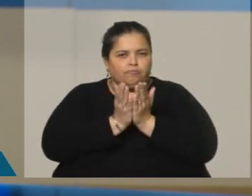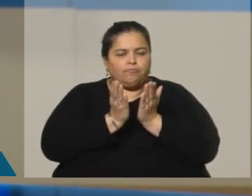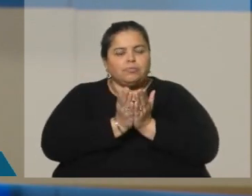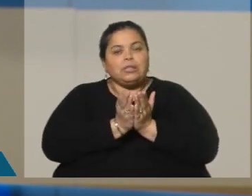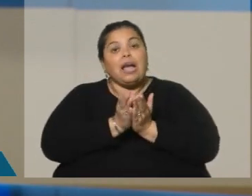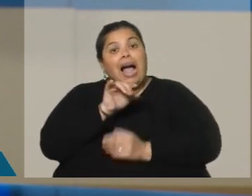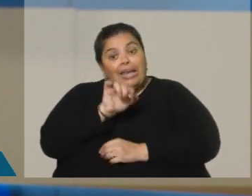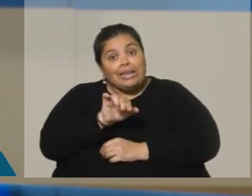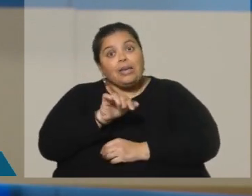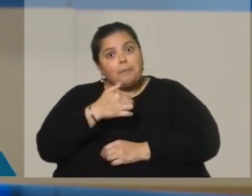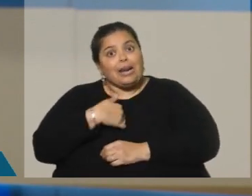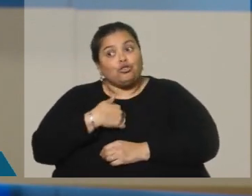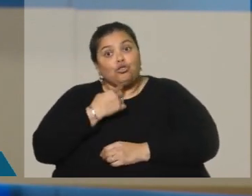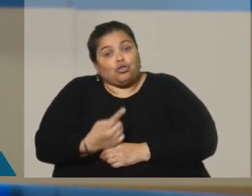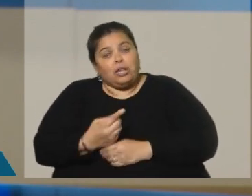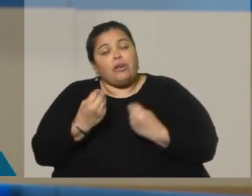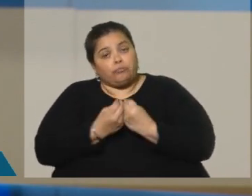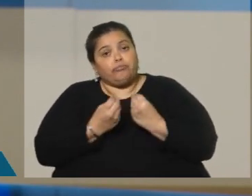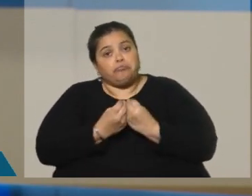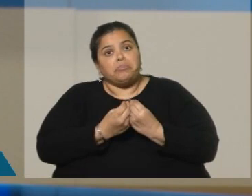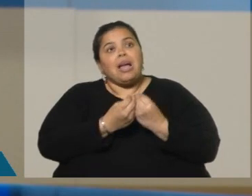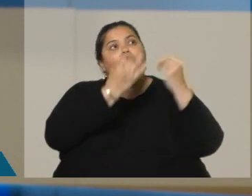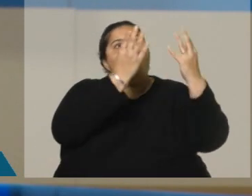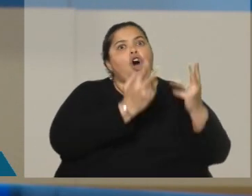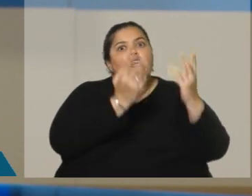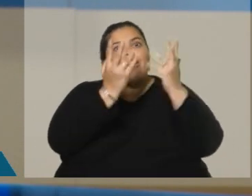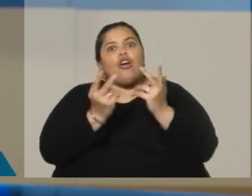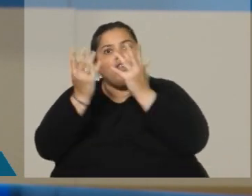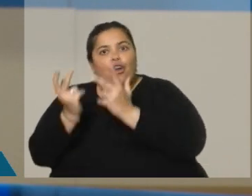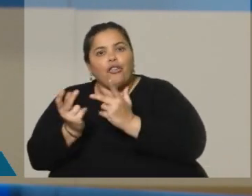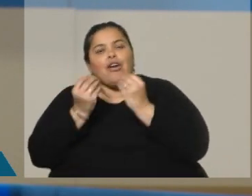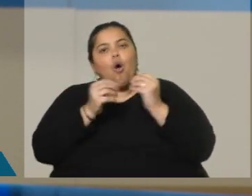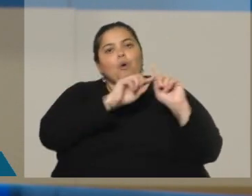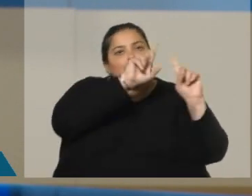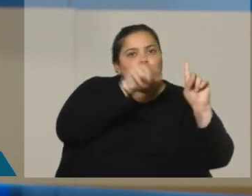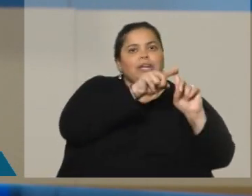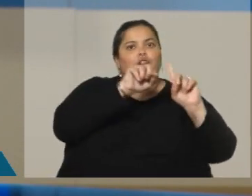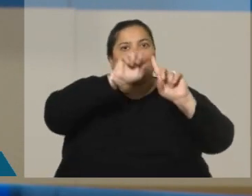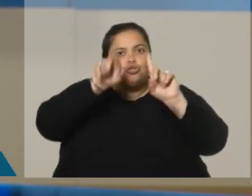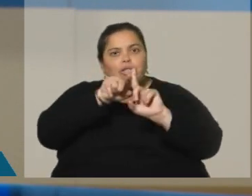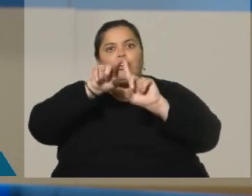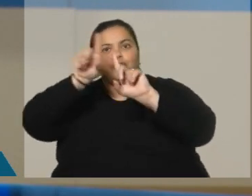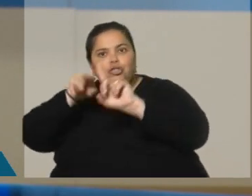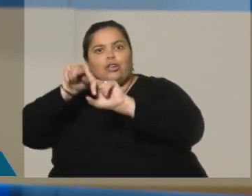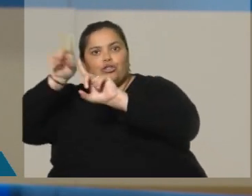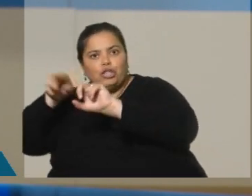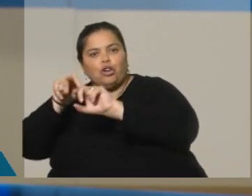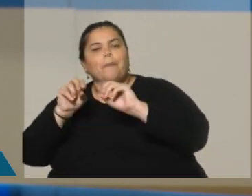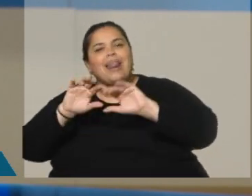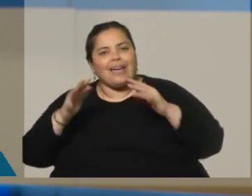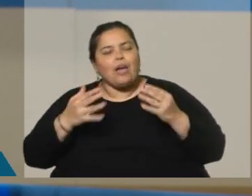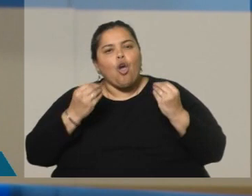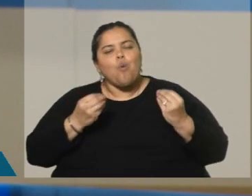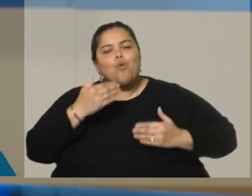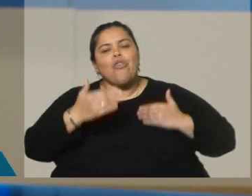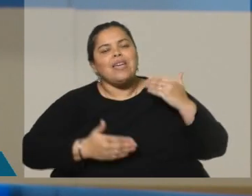la ordenación temporal en ciclos porque permitía ilustrar la dinámica de la represión una dinámica de